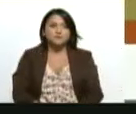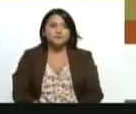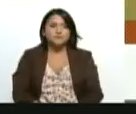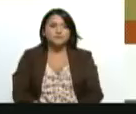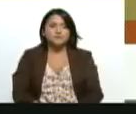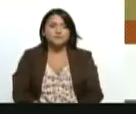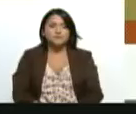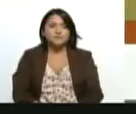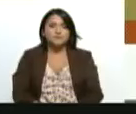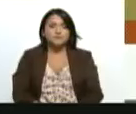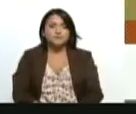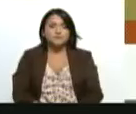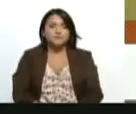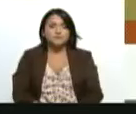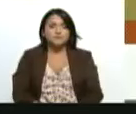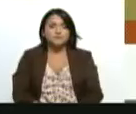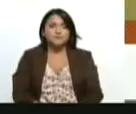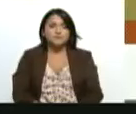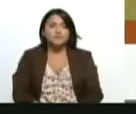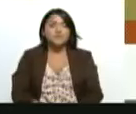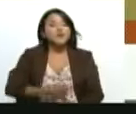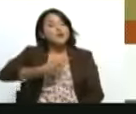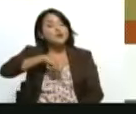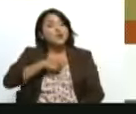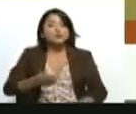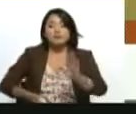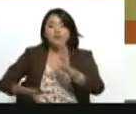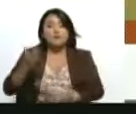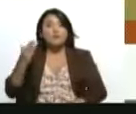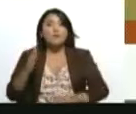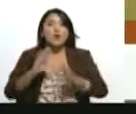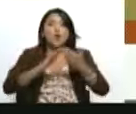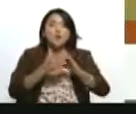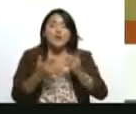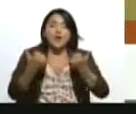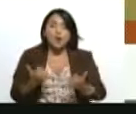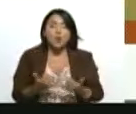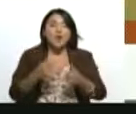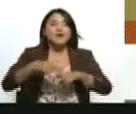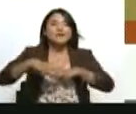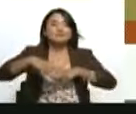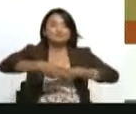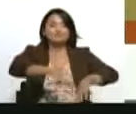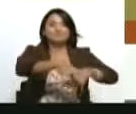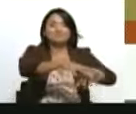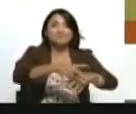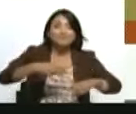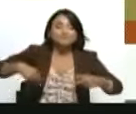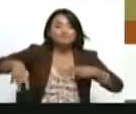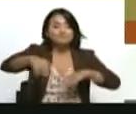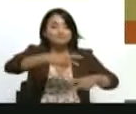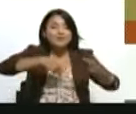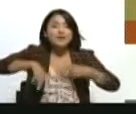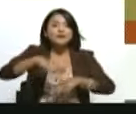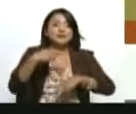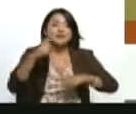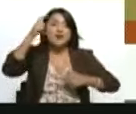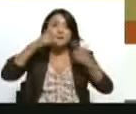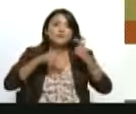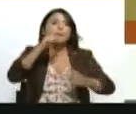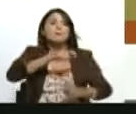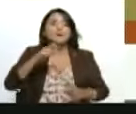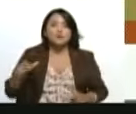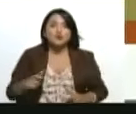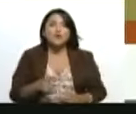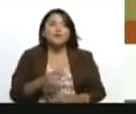¿Ah? De aquí nos vamos nosotros a caminar en una comunidad. Porque es el chavismo movilizado como la